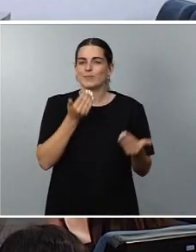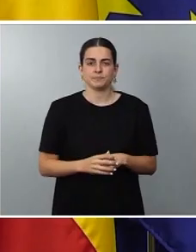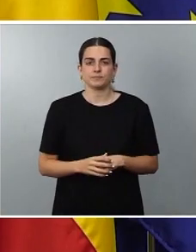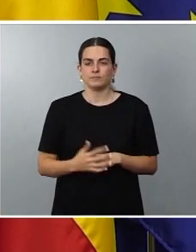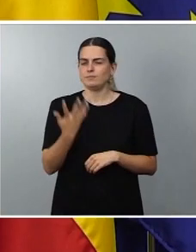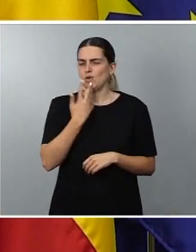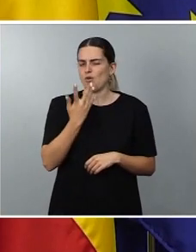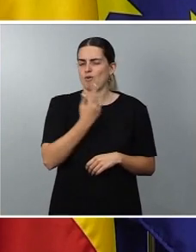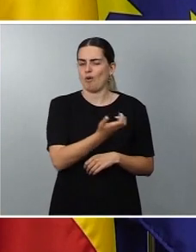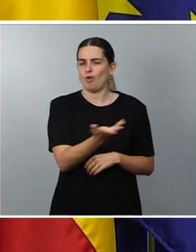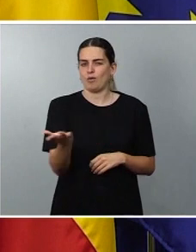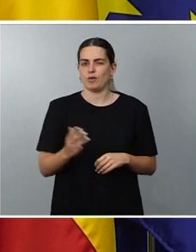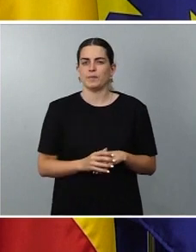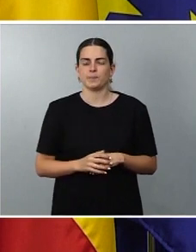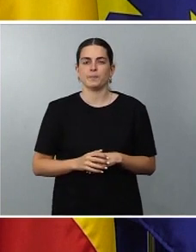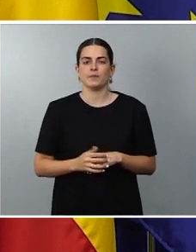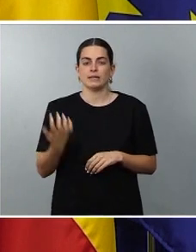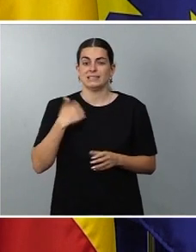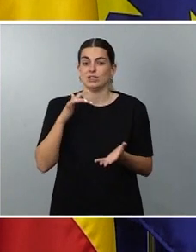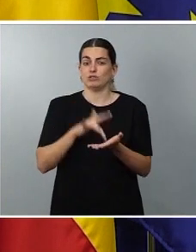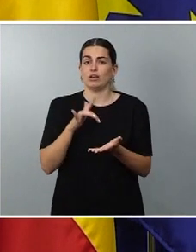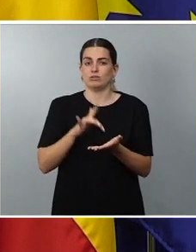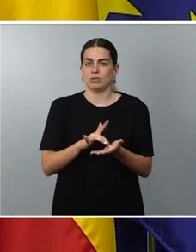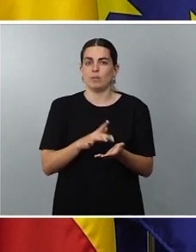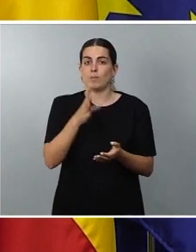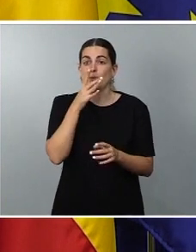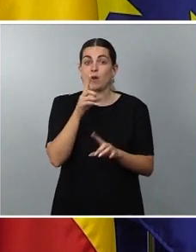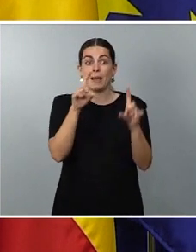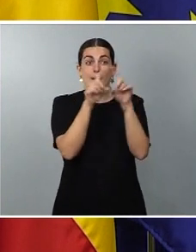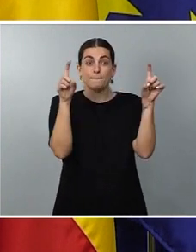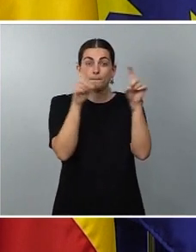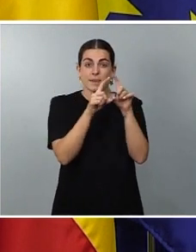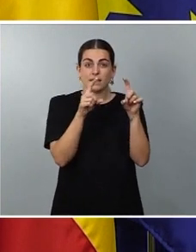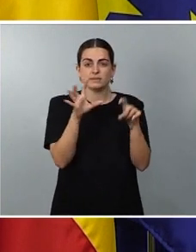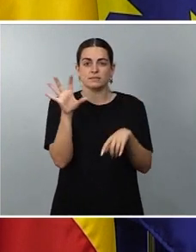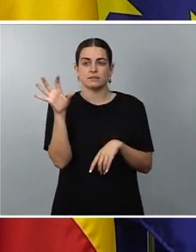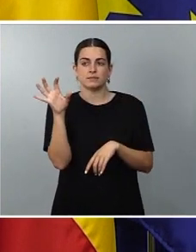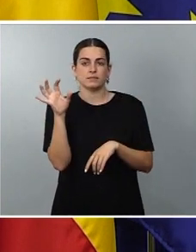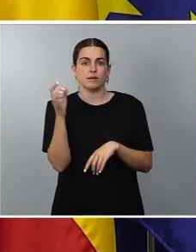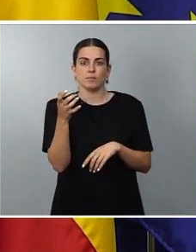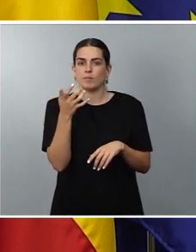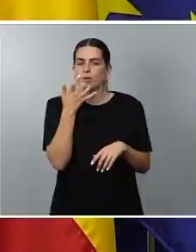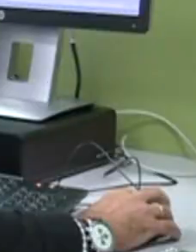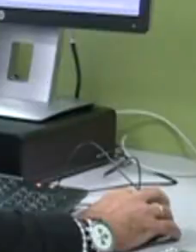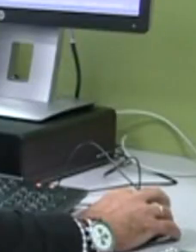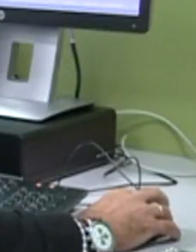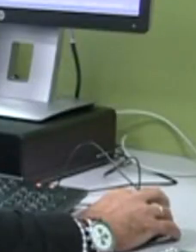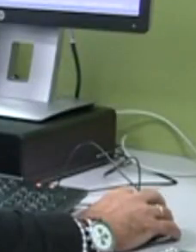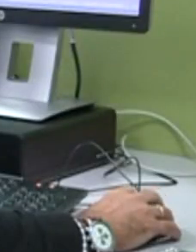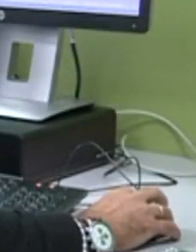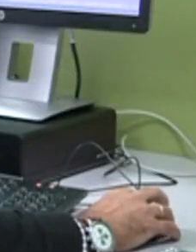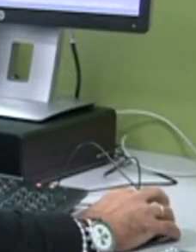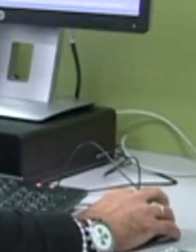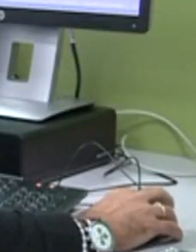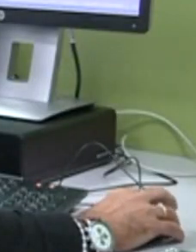garzón se prohíbe que cualquier empresa utilice como medio exclusivo de atención al cliente un sistema robotizado la idea es